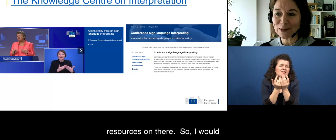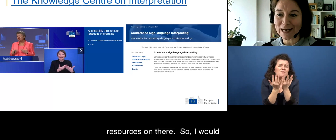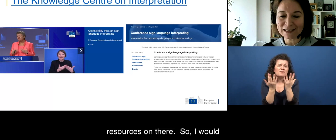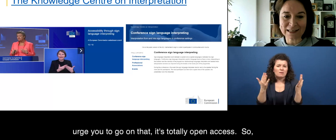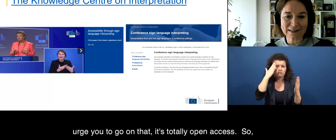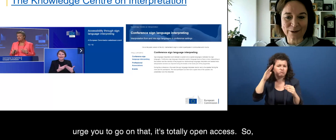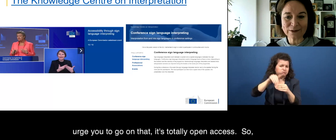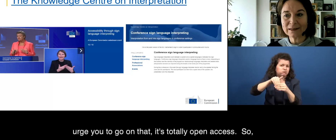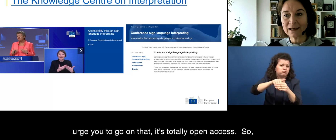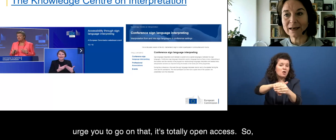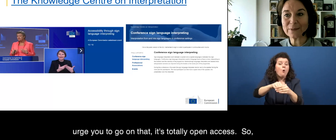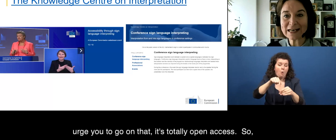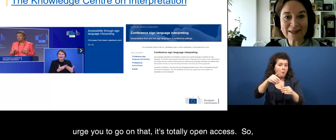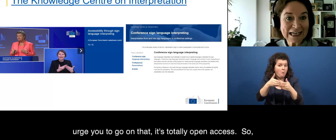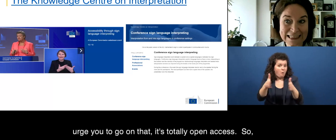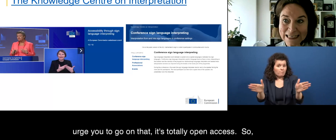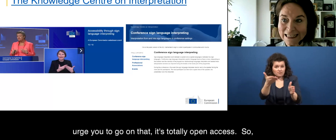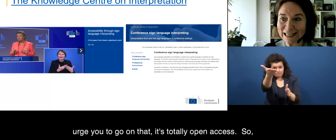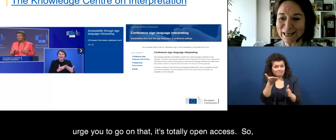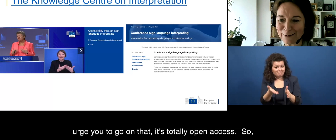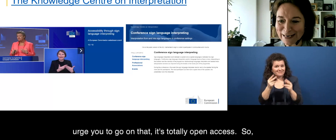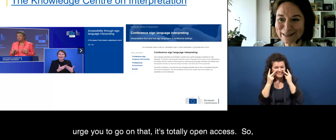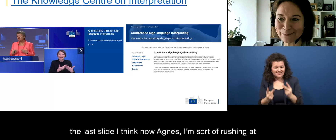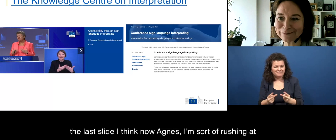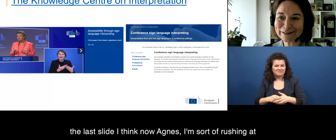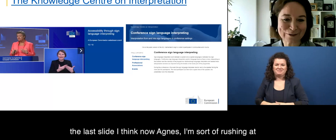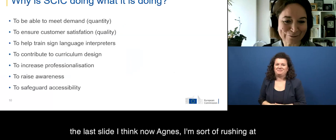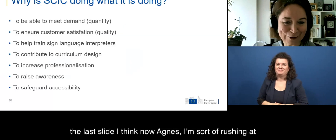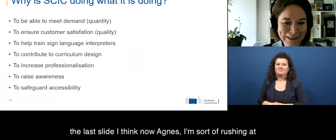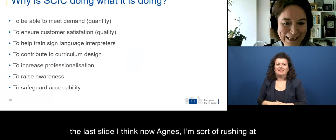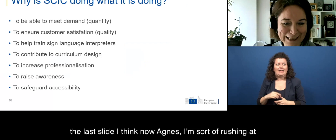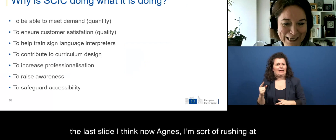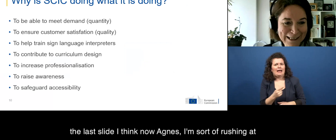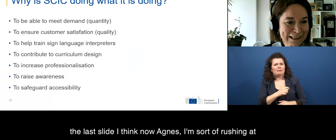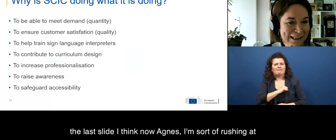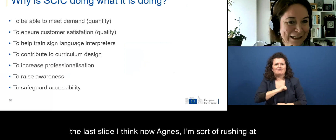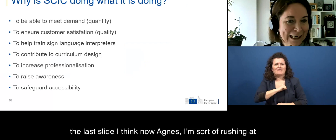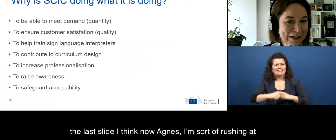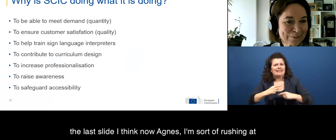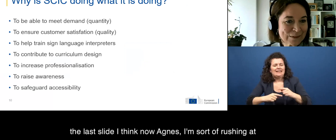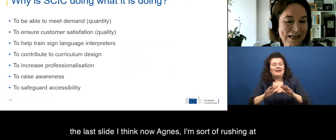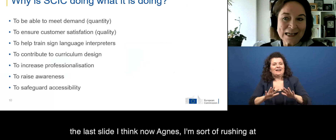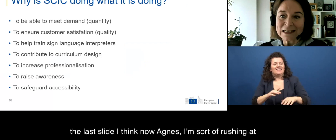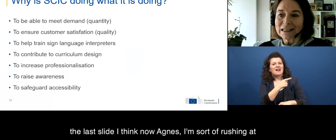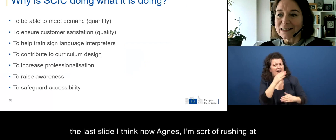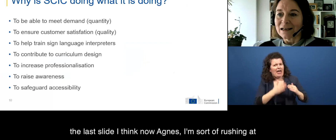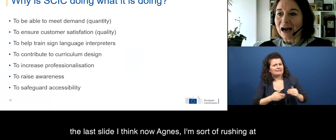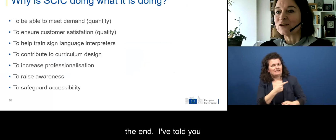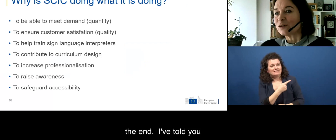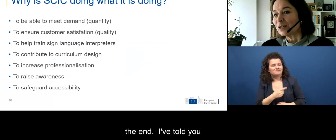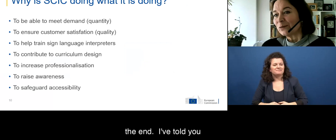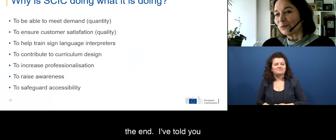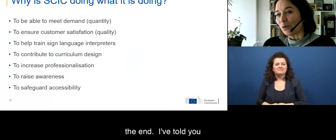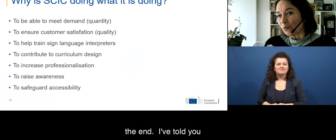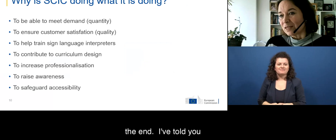de servicios públicos. Entonces yo les conmino a que lo abran y que lo vean y bueno, vamos por